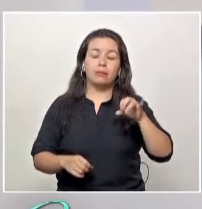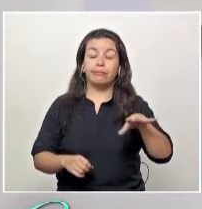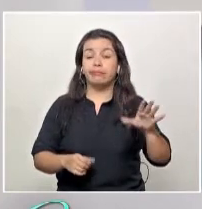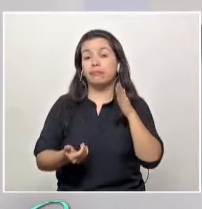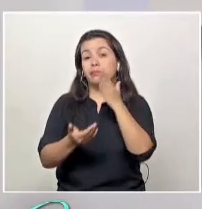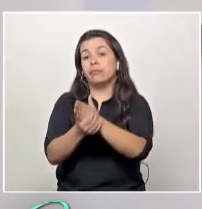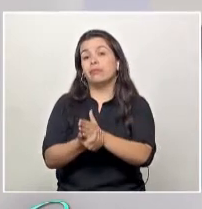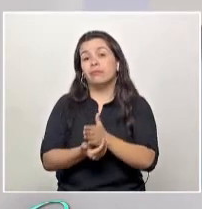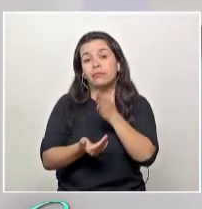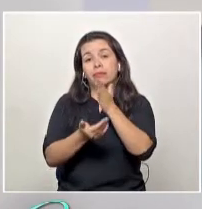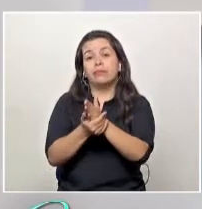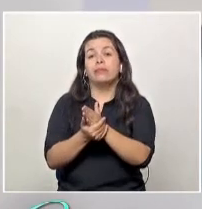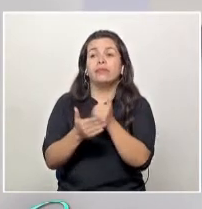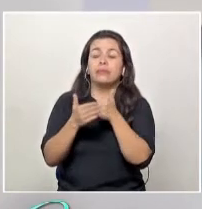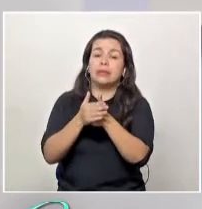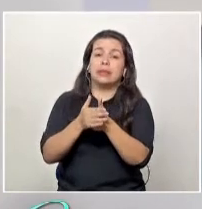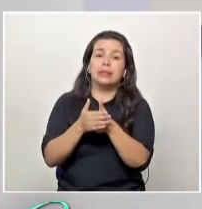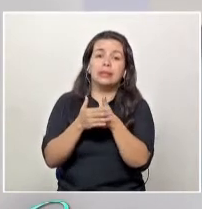estar como en...